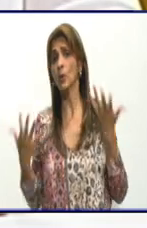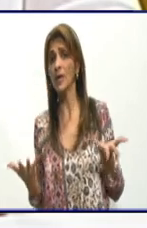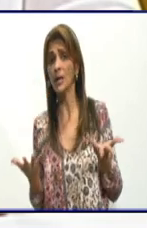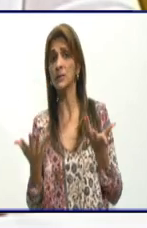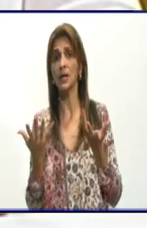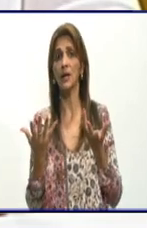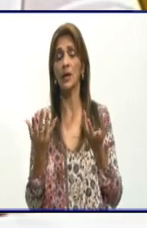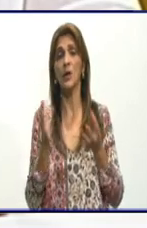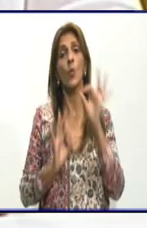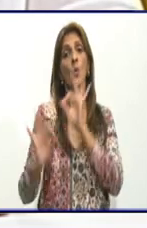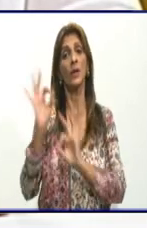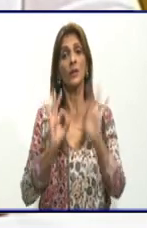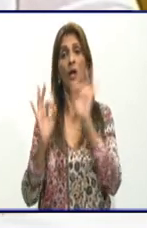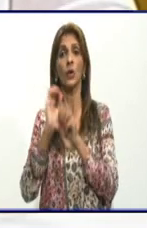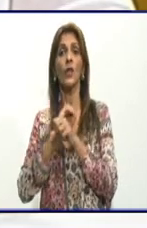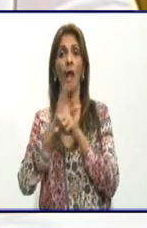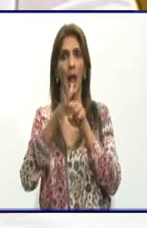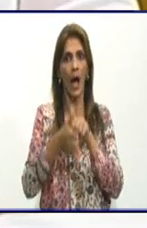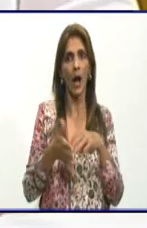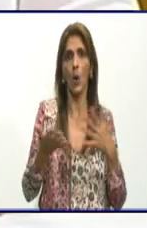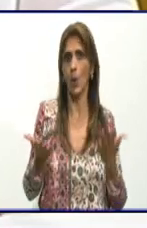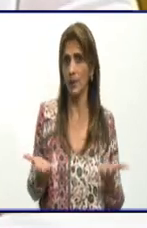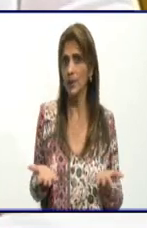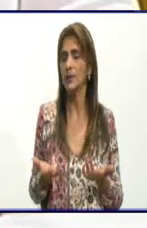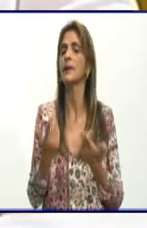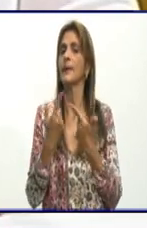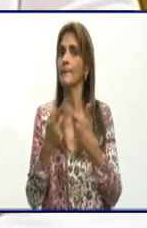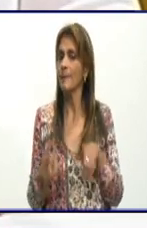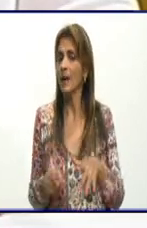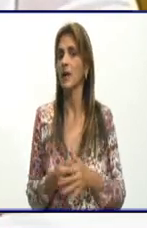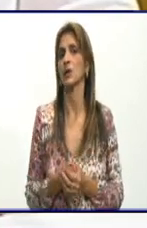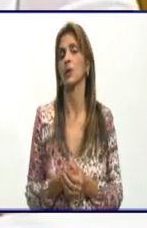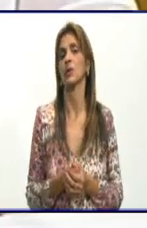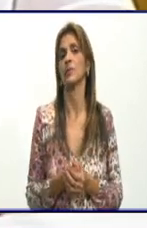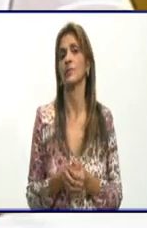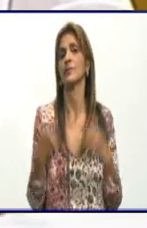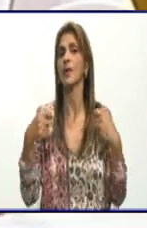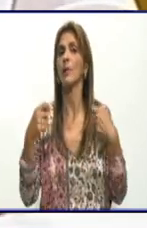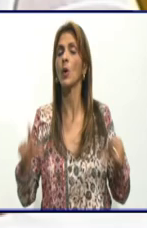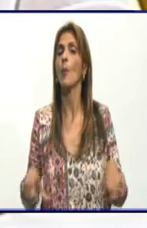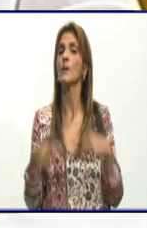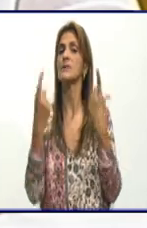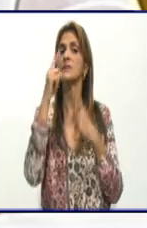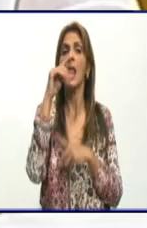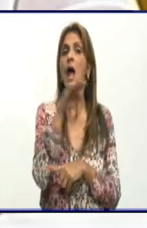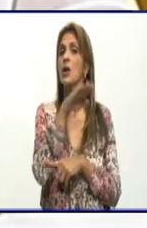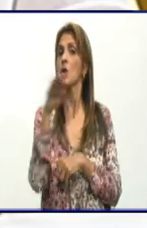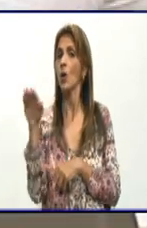cumplen las normas, pues no debe de haber, no tiene que haber problema.